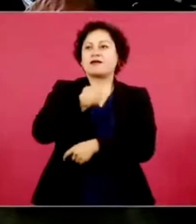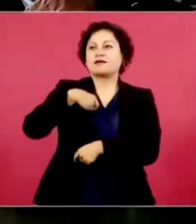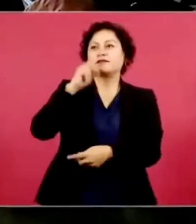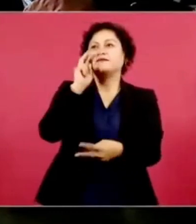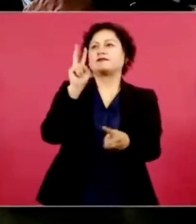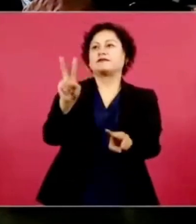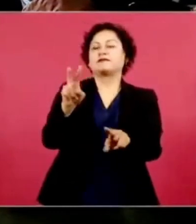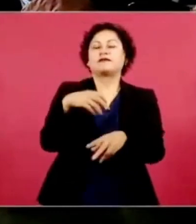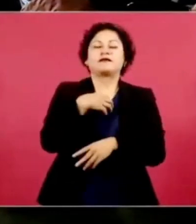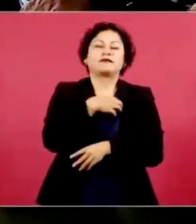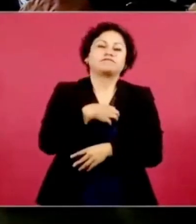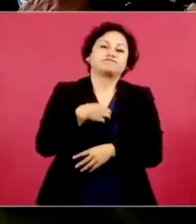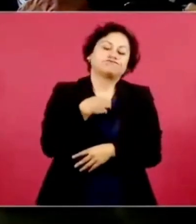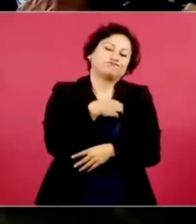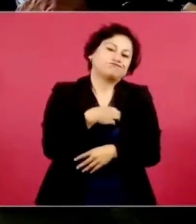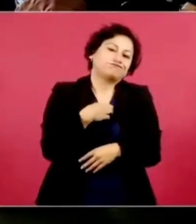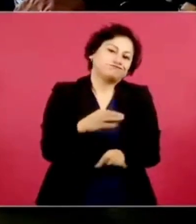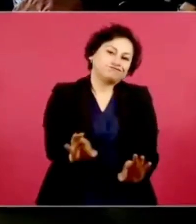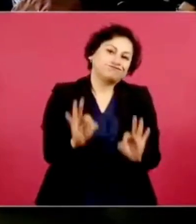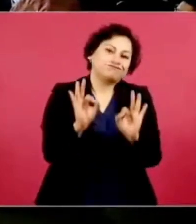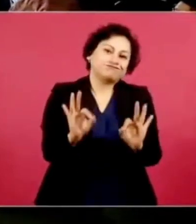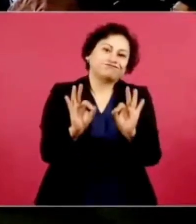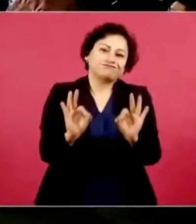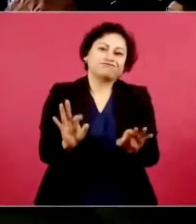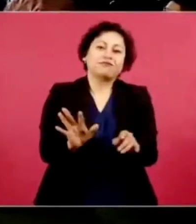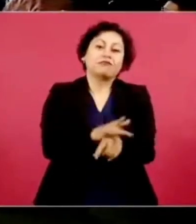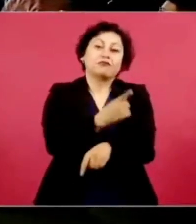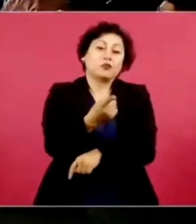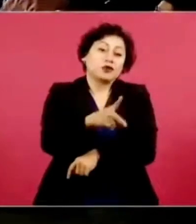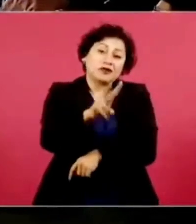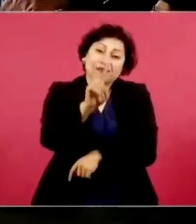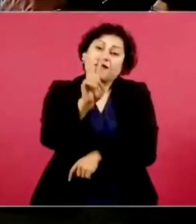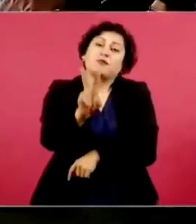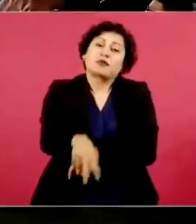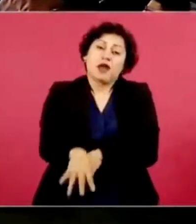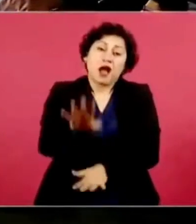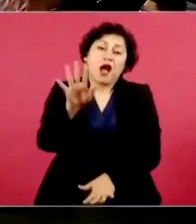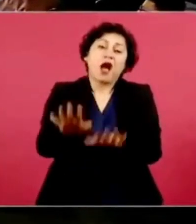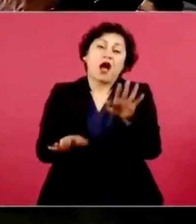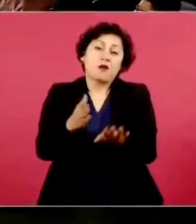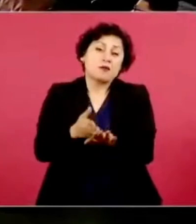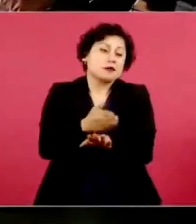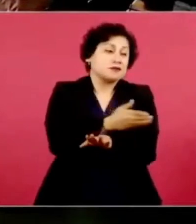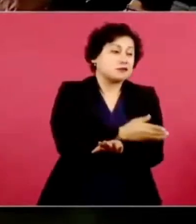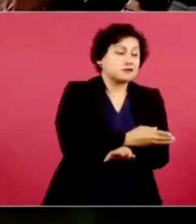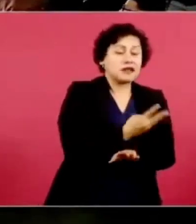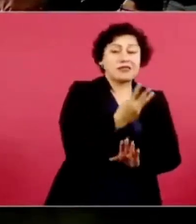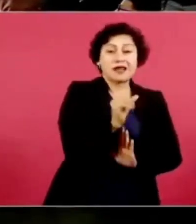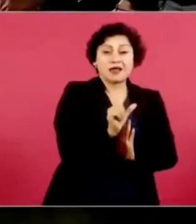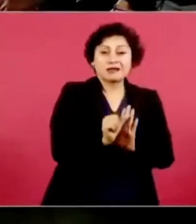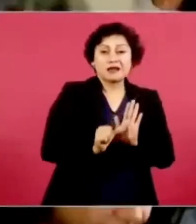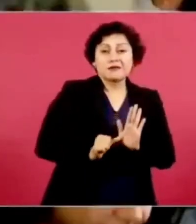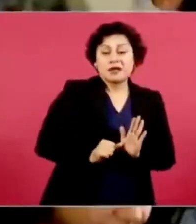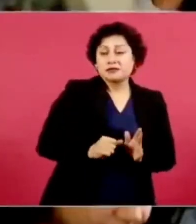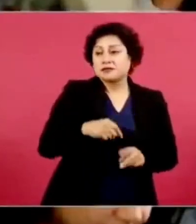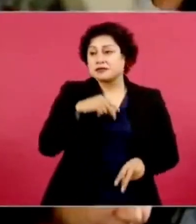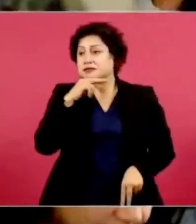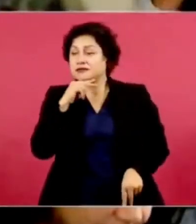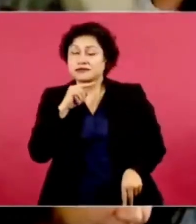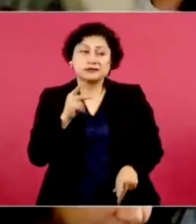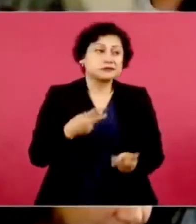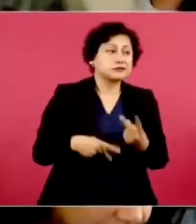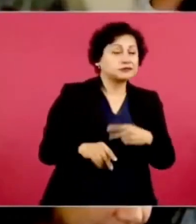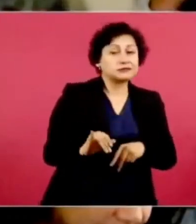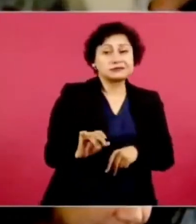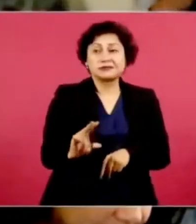conversación, como a veces hay 3 meses para hablar de que si viene el subsidio o no viene el subsidio. Hoy ya queda firmado y eso pues nos